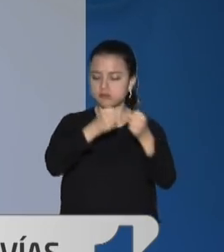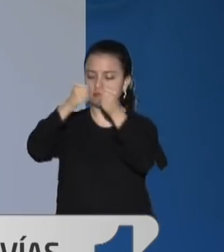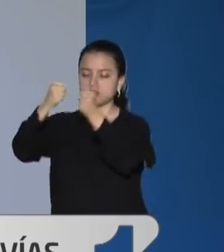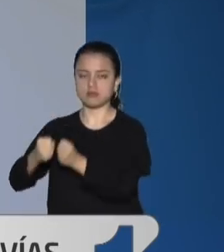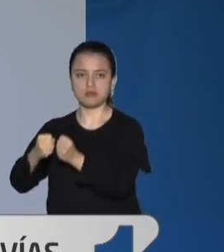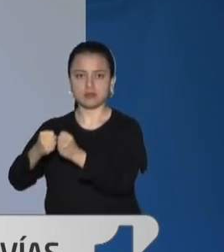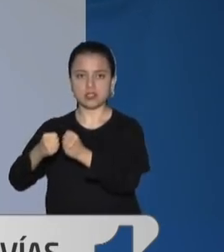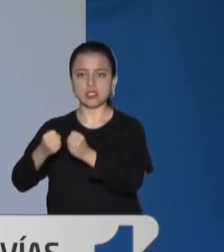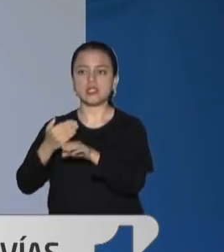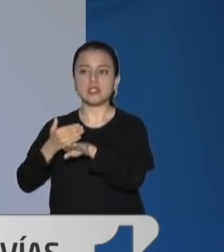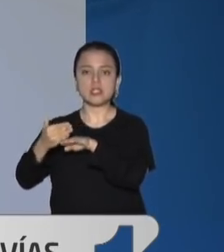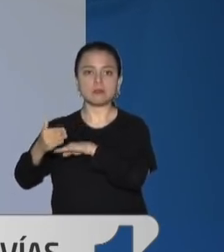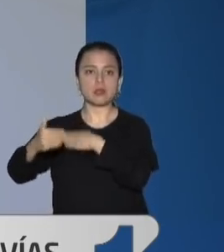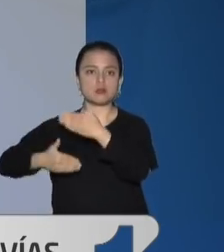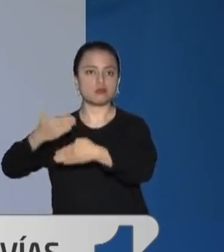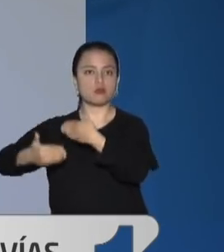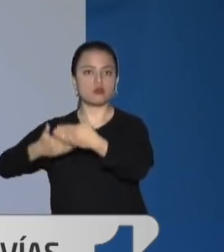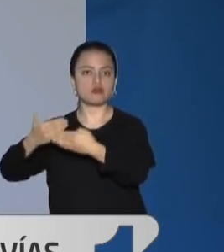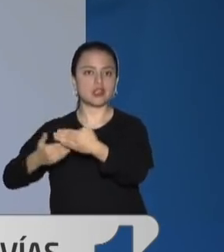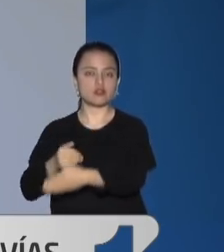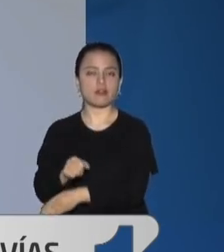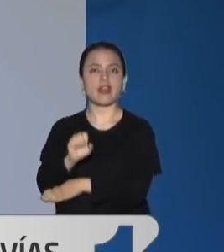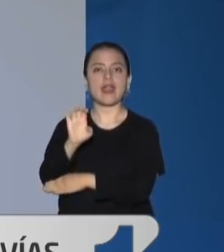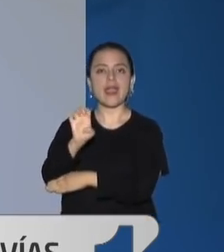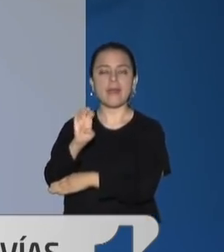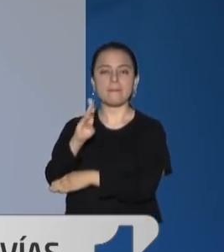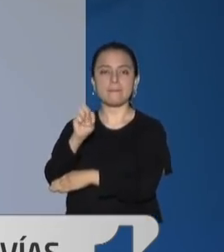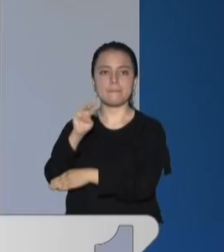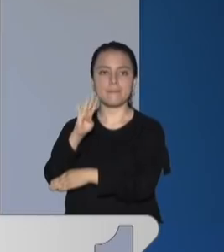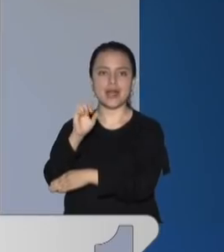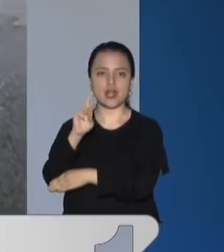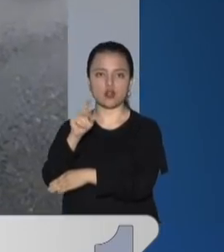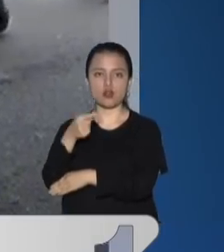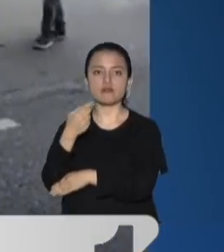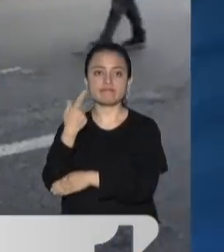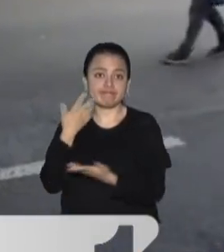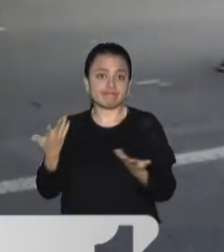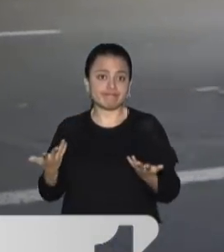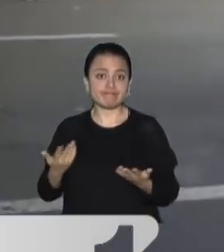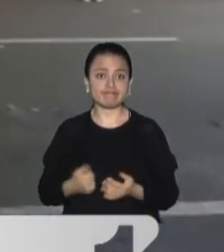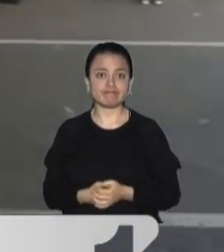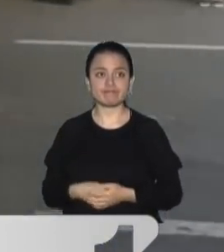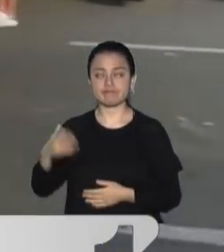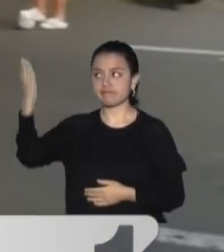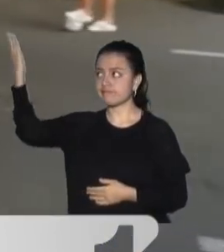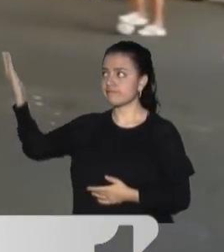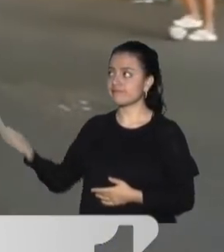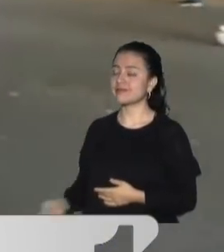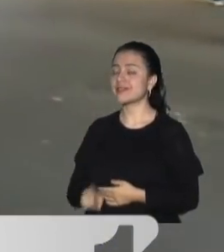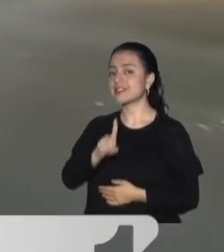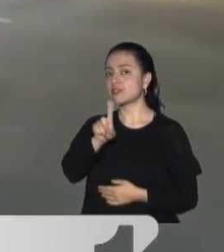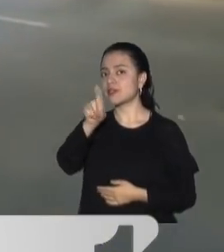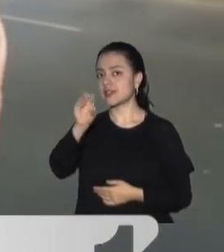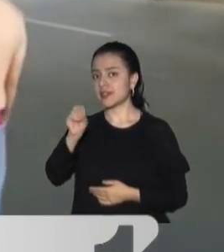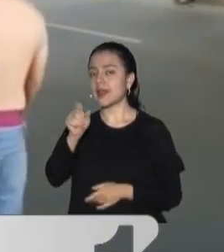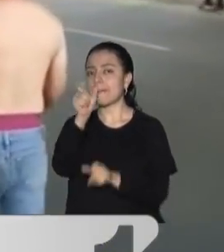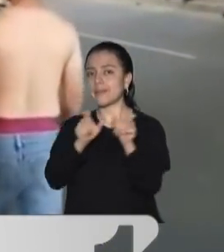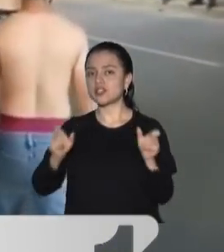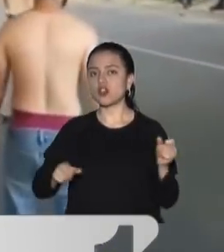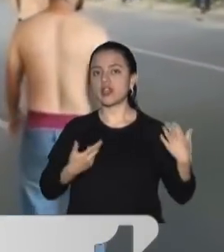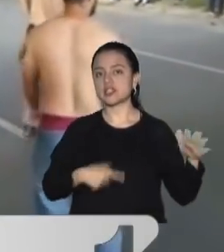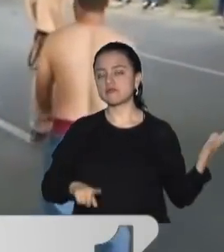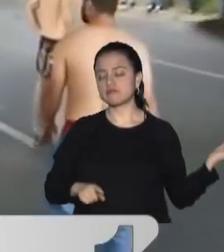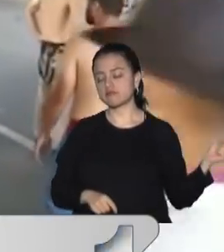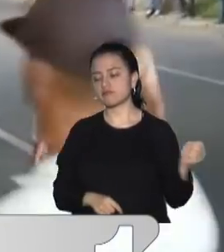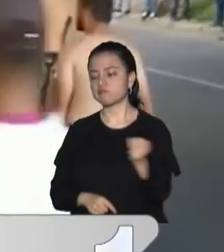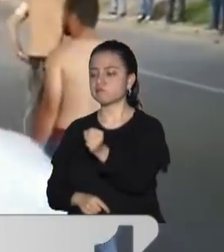investigador entregó un reporte sobre los delitos indagados durante las 3 semanas del paro nacional. 160 personas han sido judicializadas